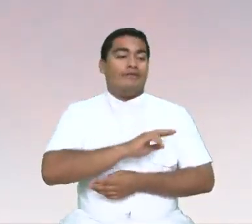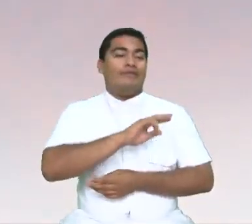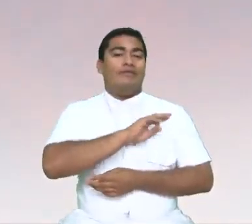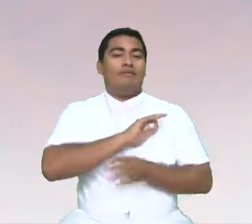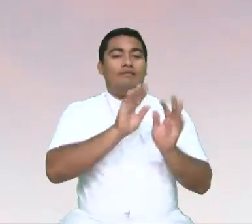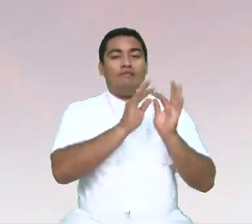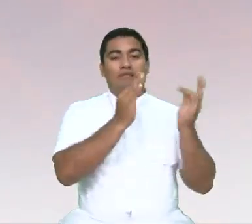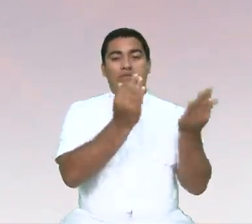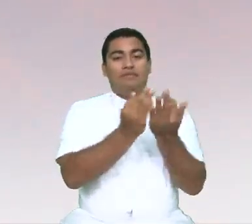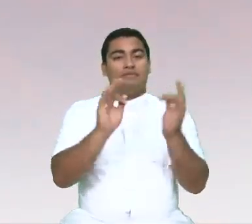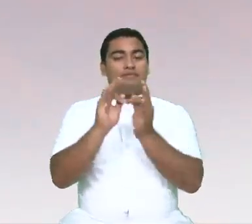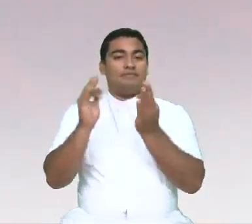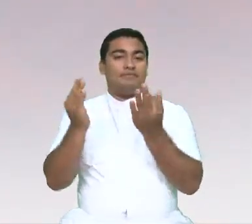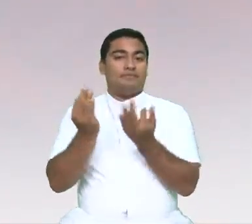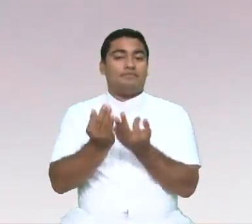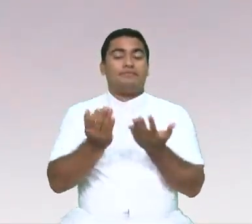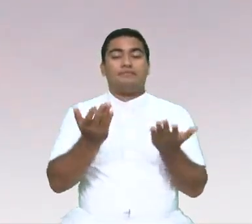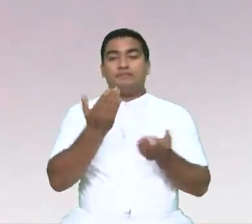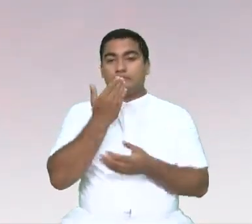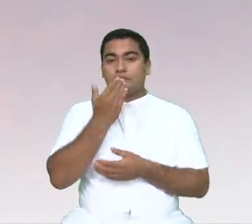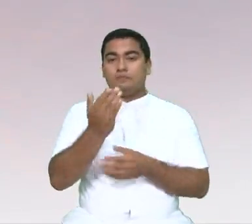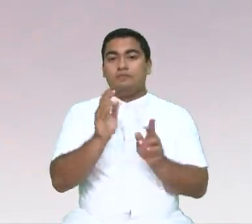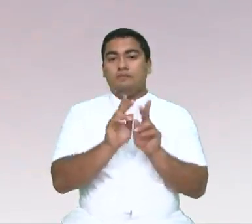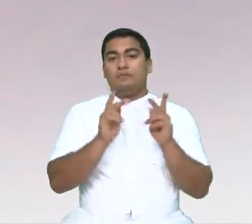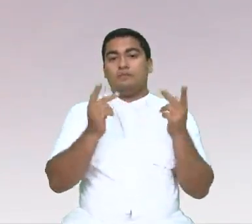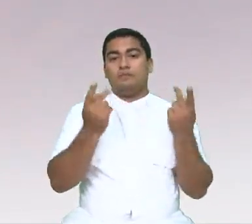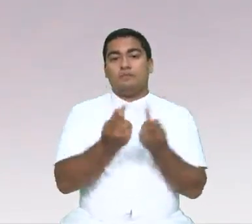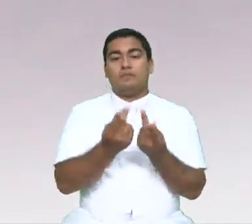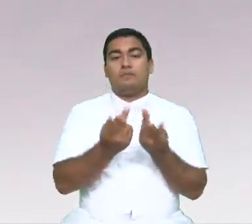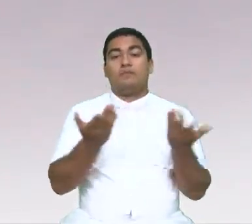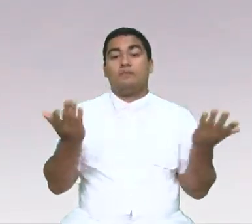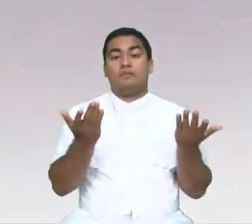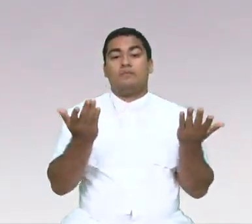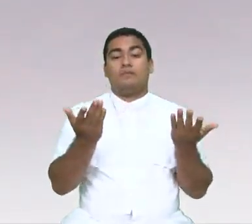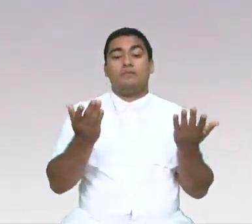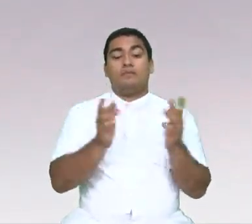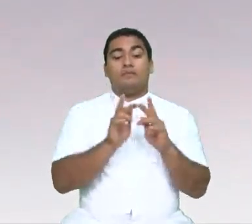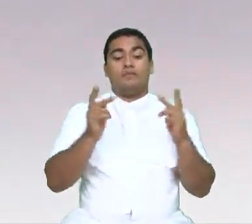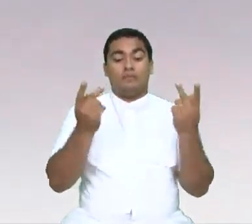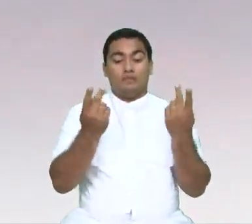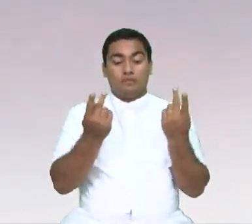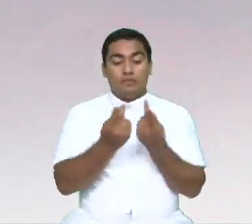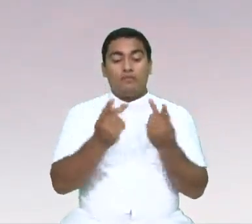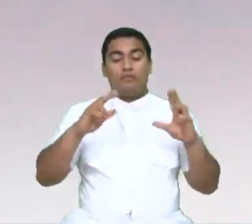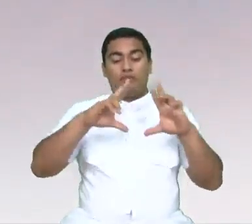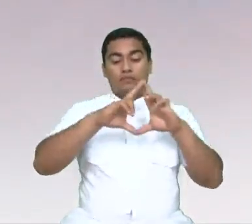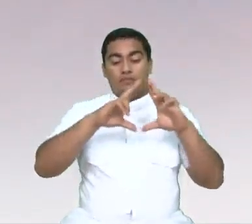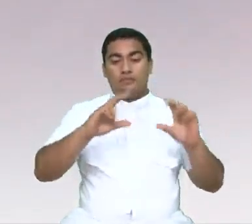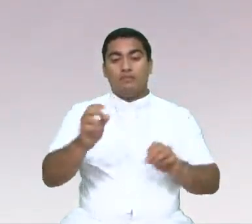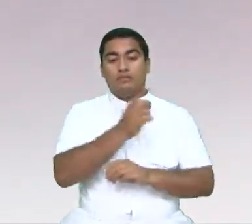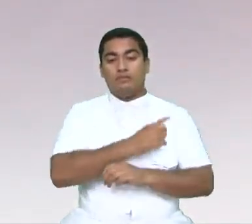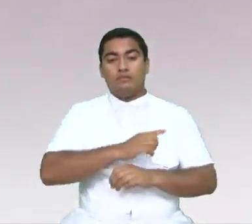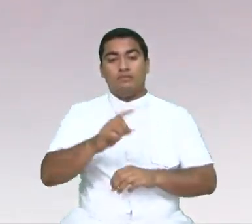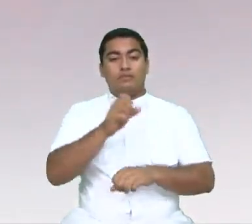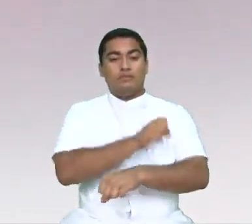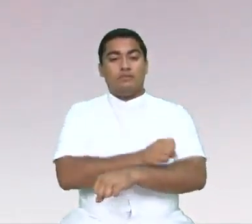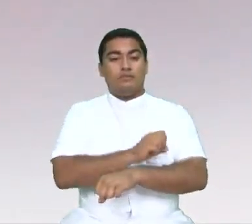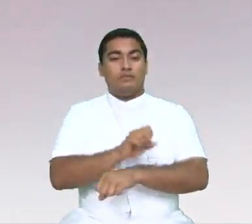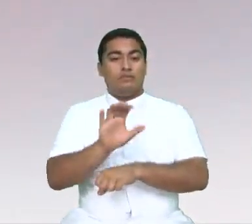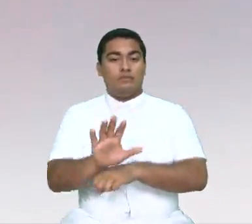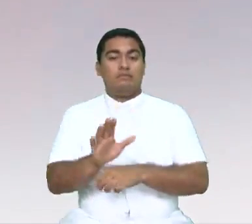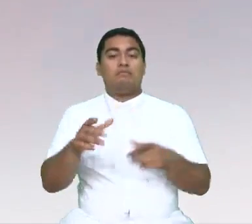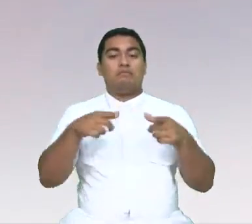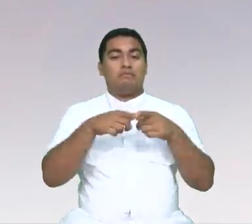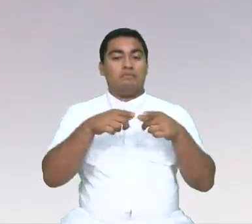comunidad que caracterizan a nuestro pueblo, a este pueblo de Dios. Tenemos en Ocotal, Managua, Totogalpa,